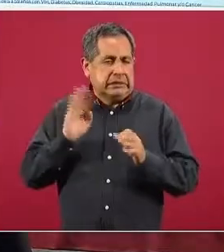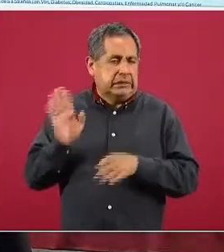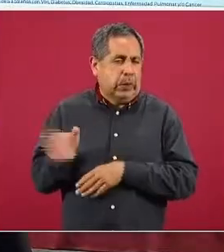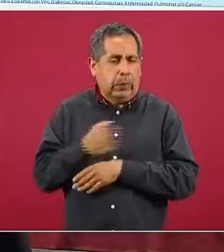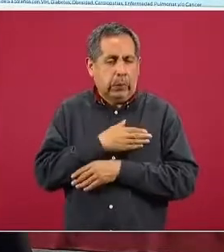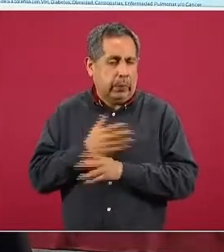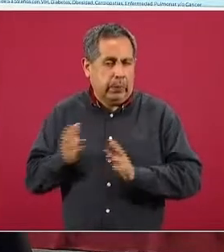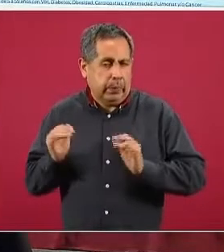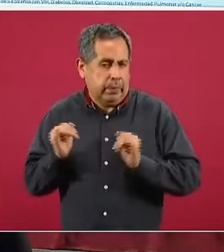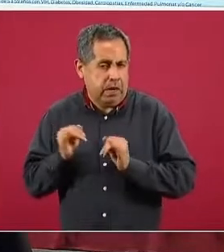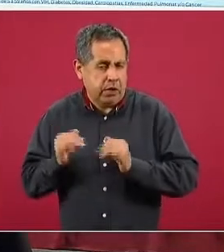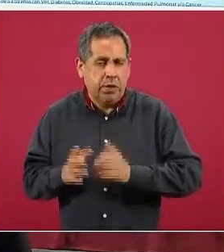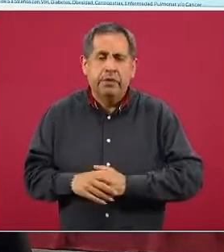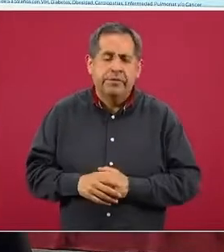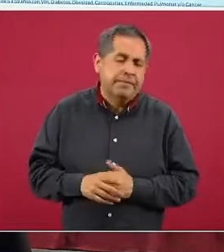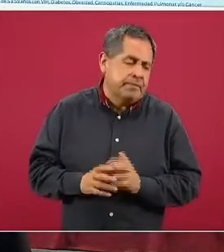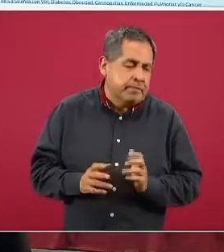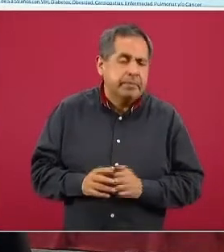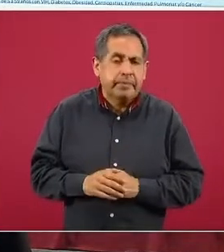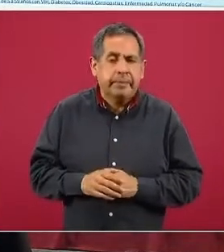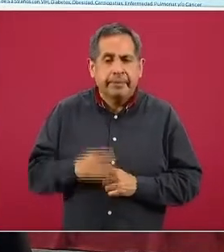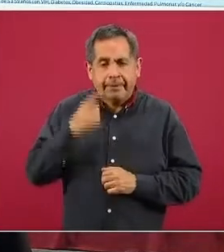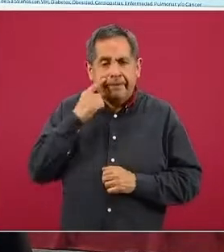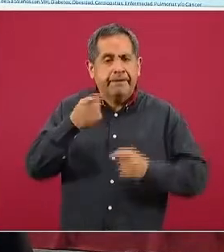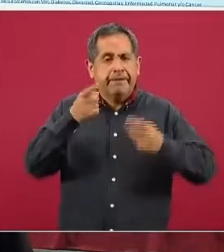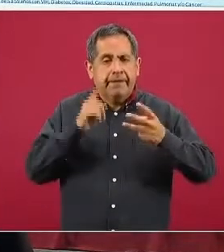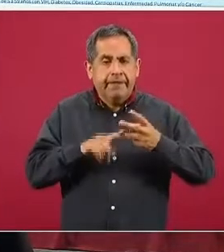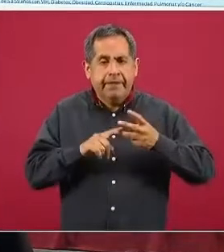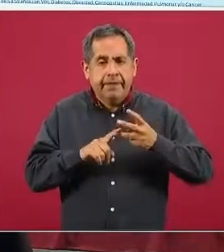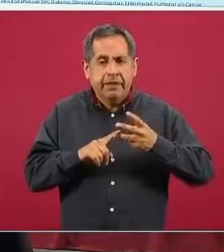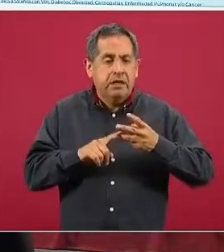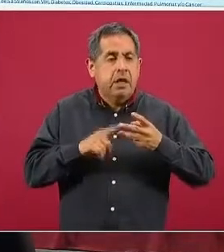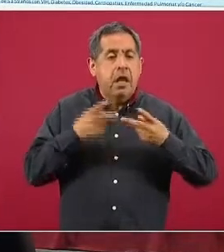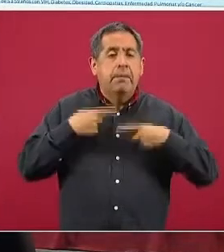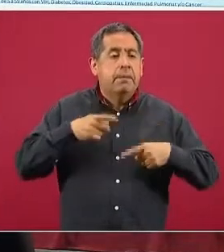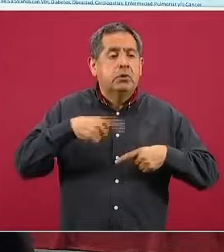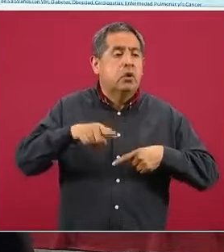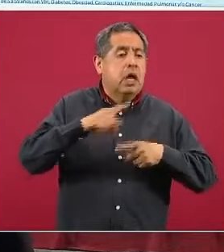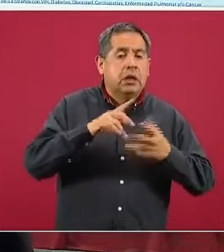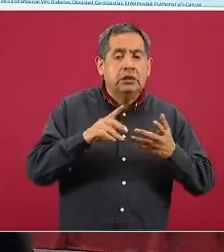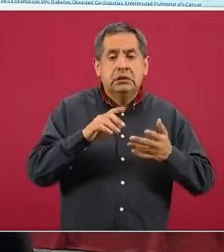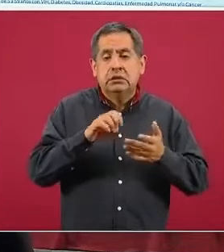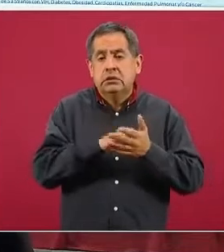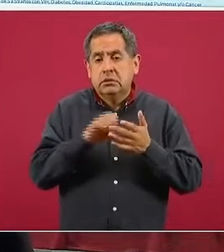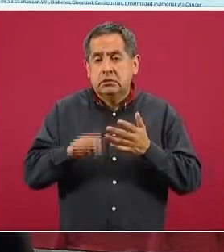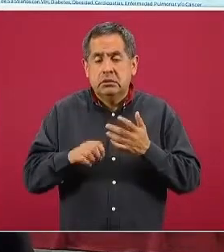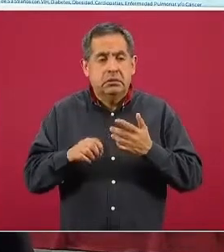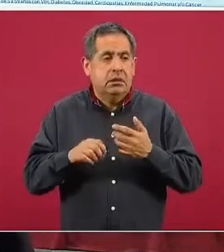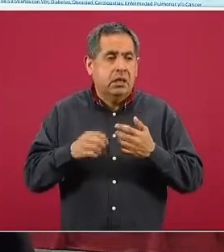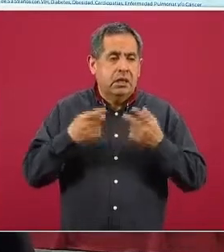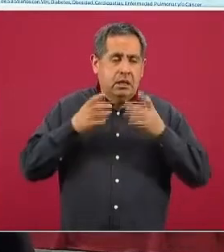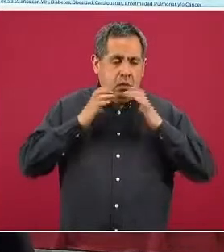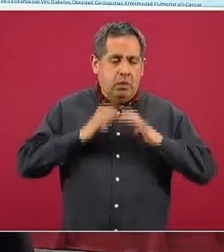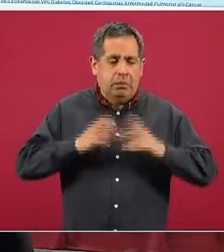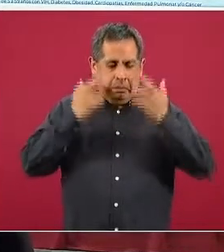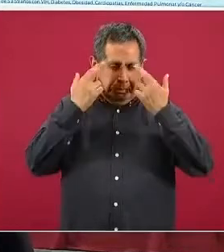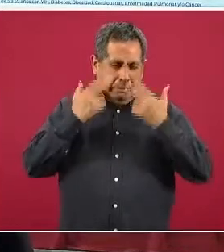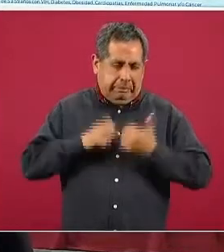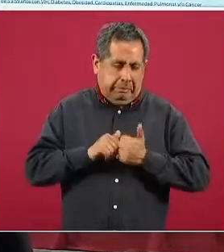anteriores. Y aquí podemos ver en un momento determinado que sigue la diferente población en riesgo, todas aquellas enfermedades